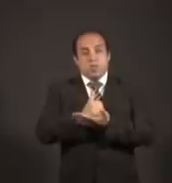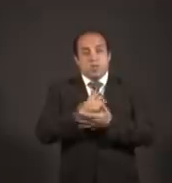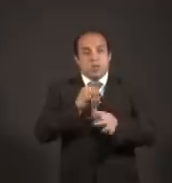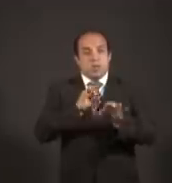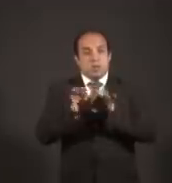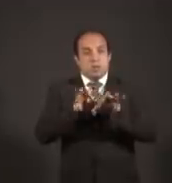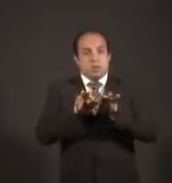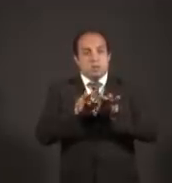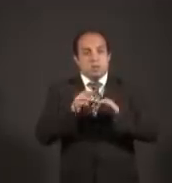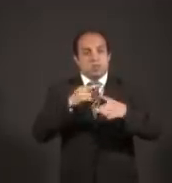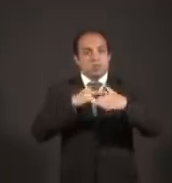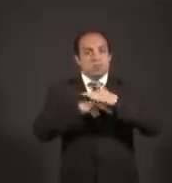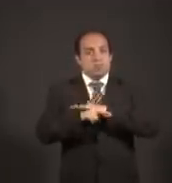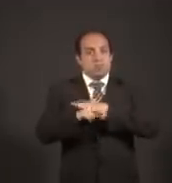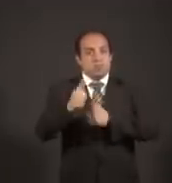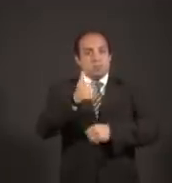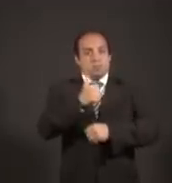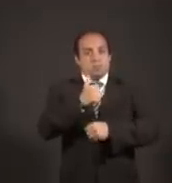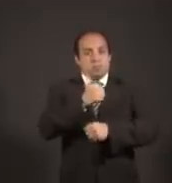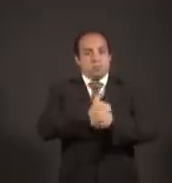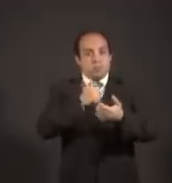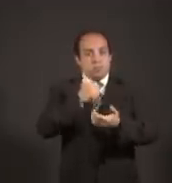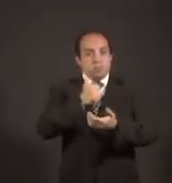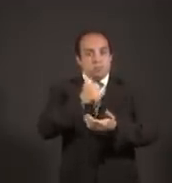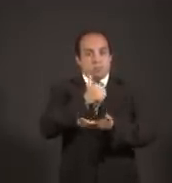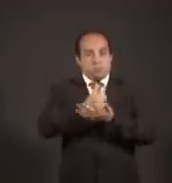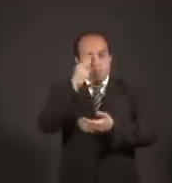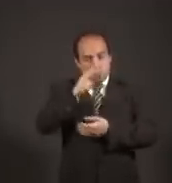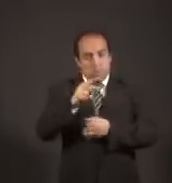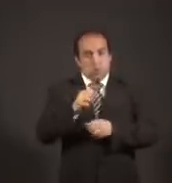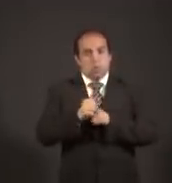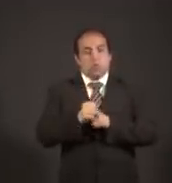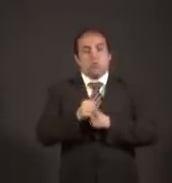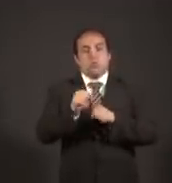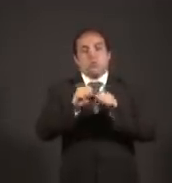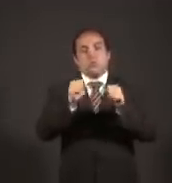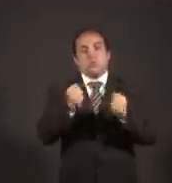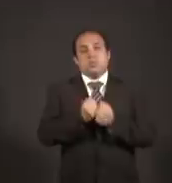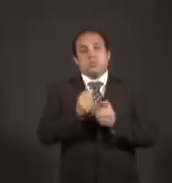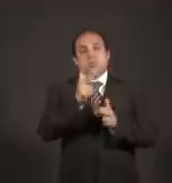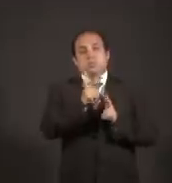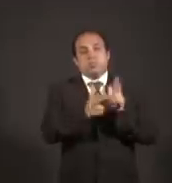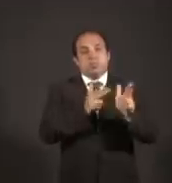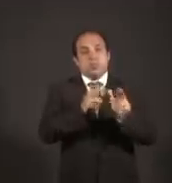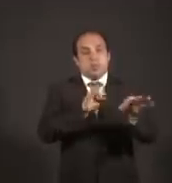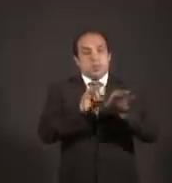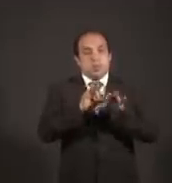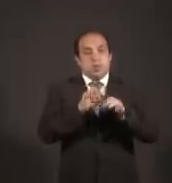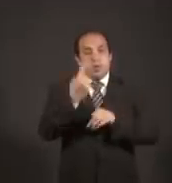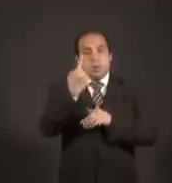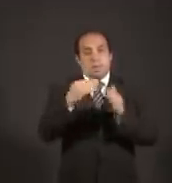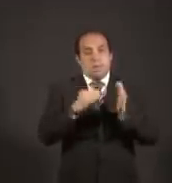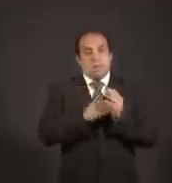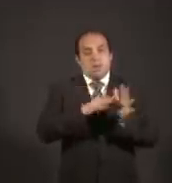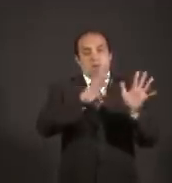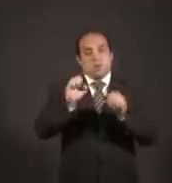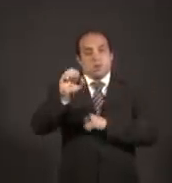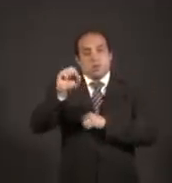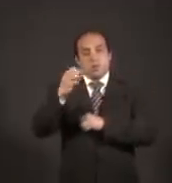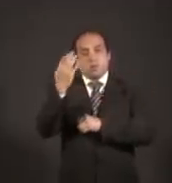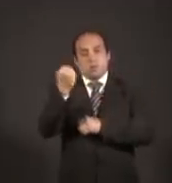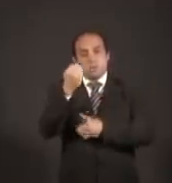de México con un sistema de trenes que opera desde 1969 en la